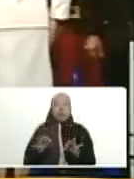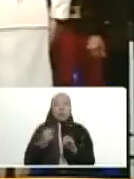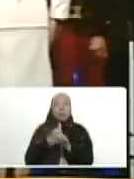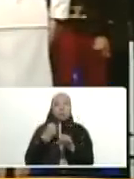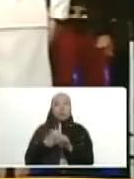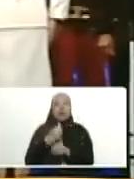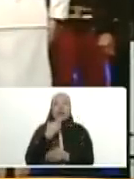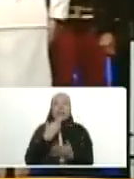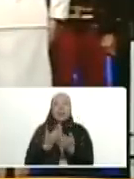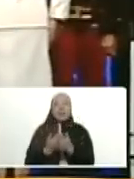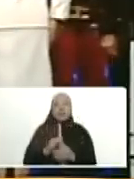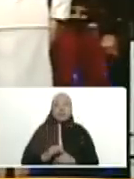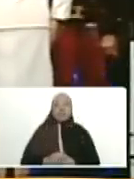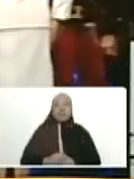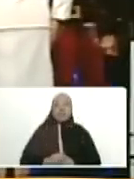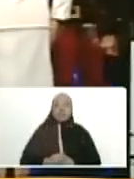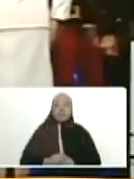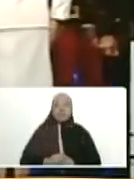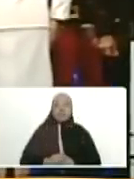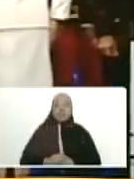país en su artículo número 8.